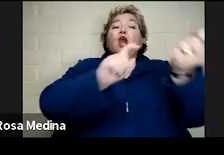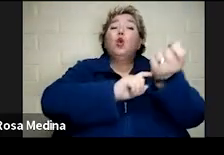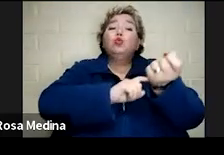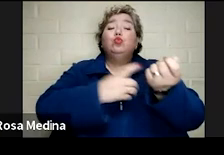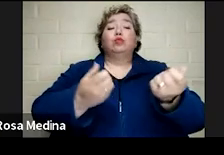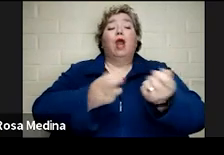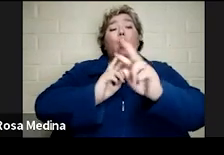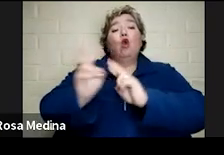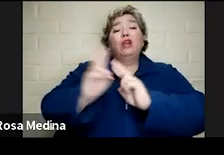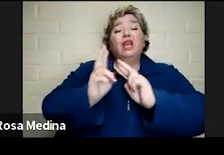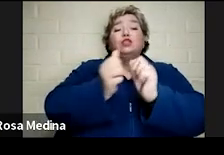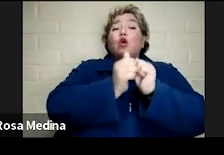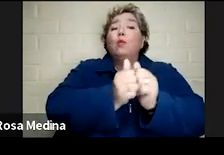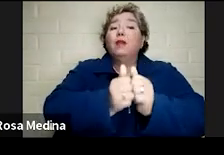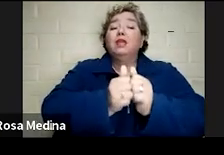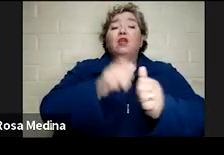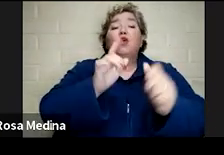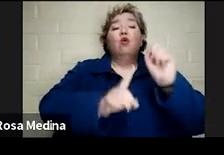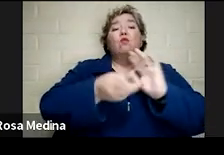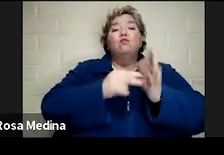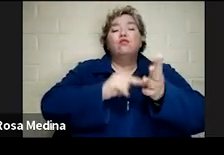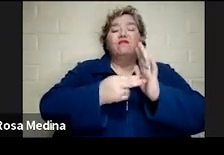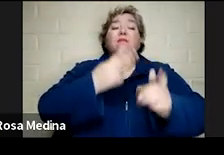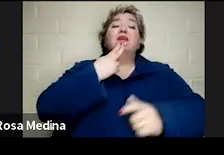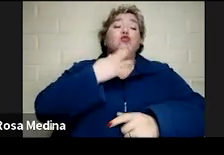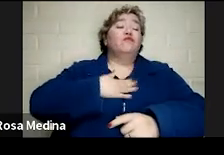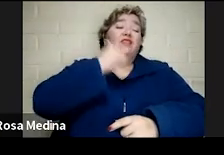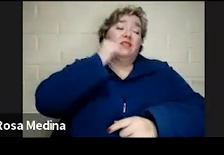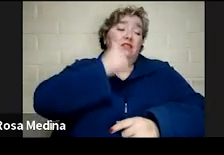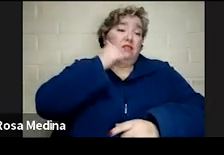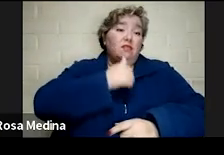en alguna habilidad de la vida cotidiana, ¿ya?